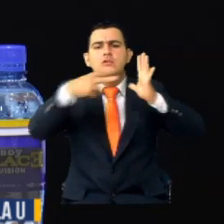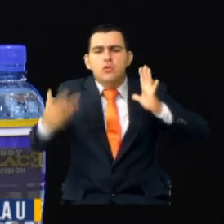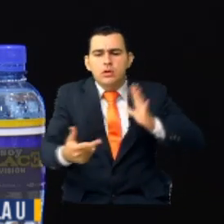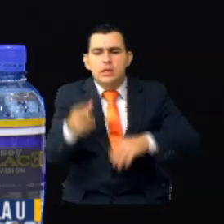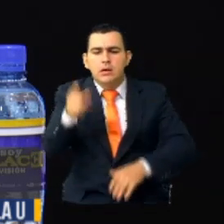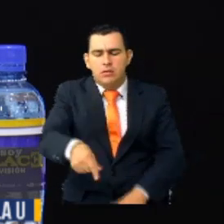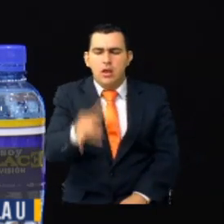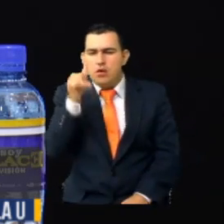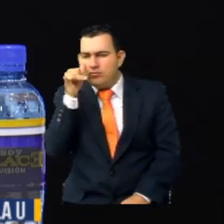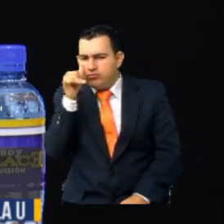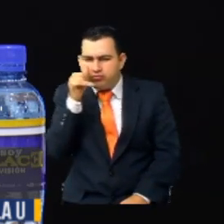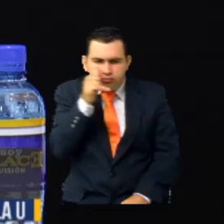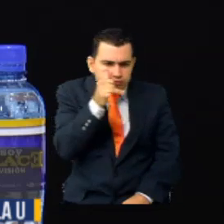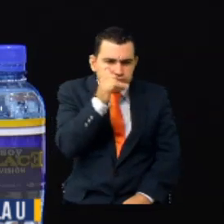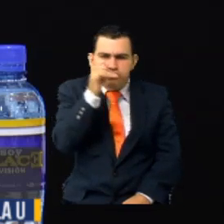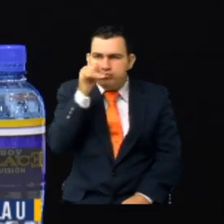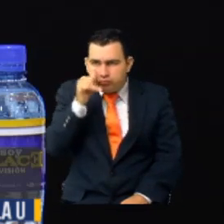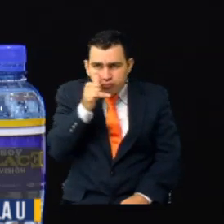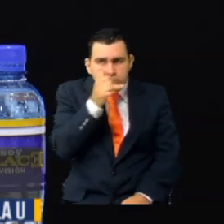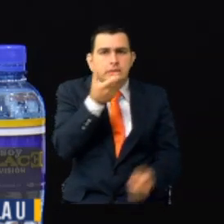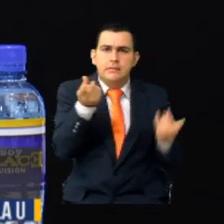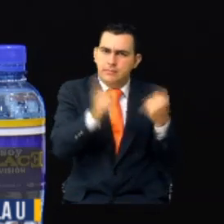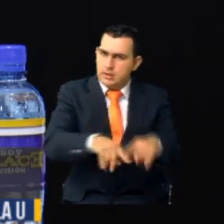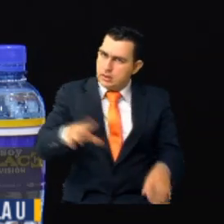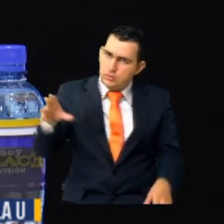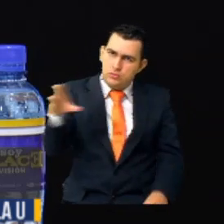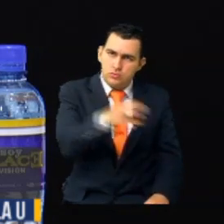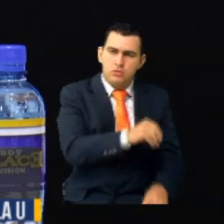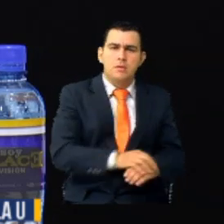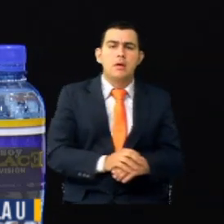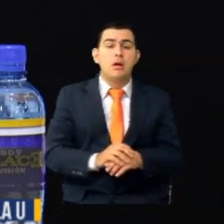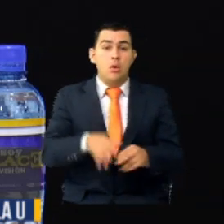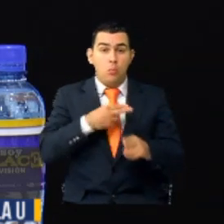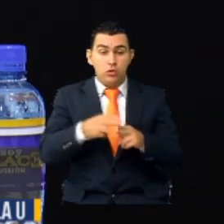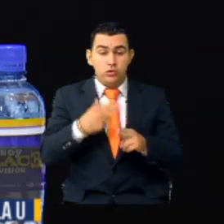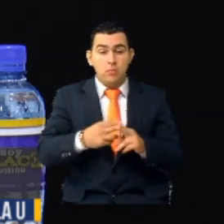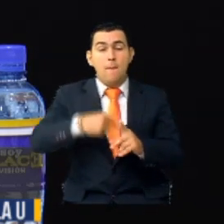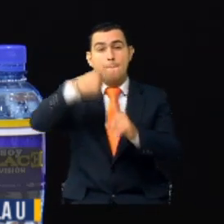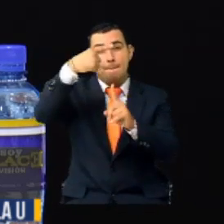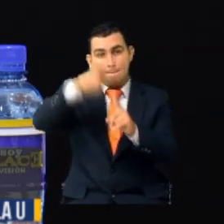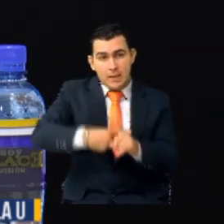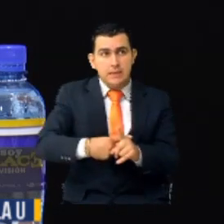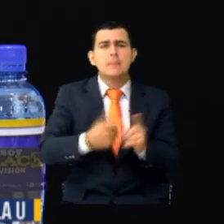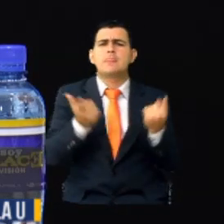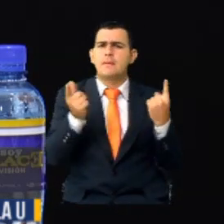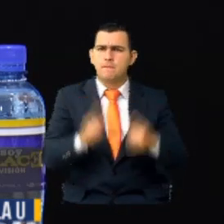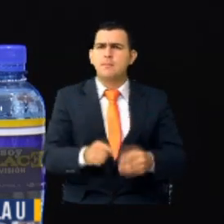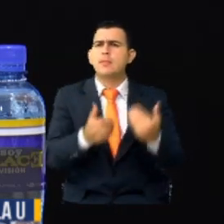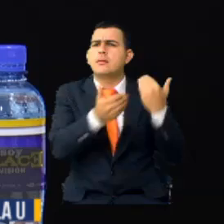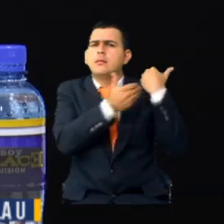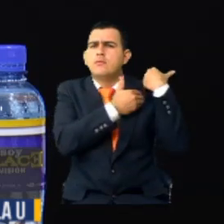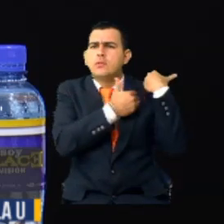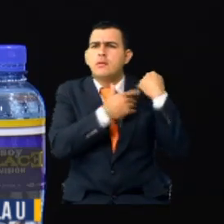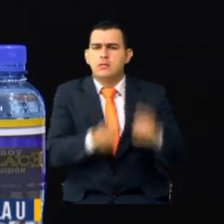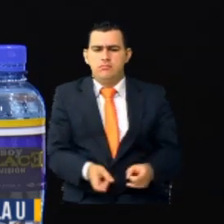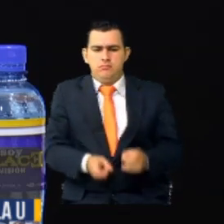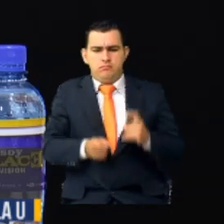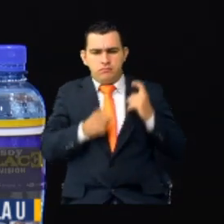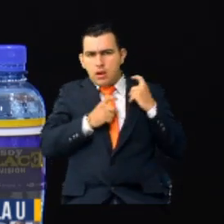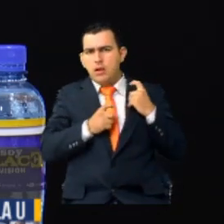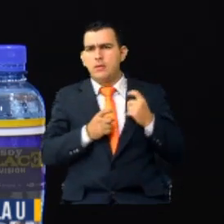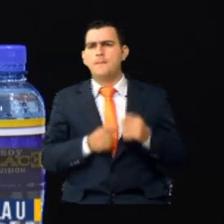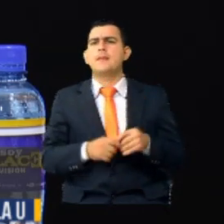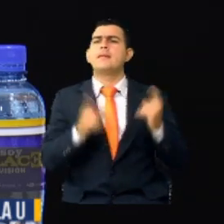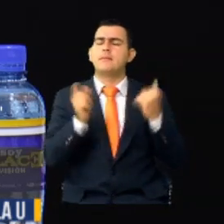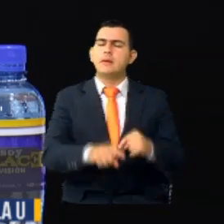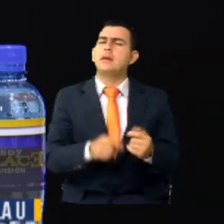seguridad, que este año estará, creo que a finales de estos meses, incorporándose en el área metropolitana, pero que